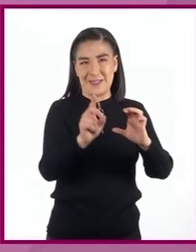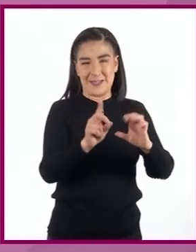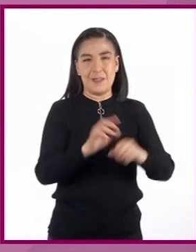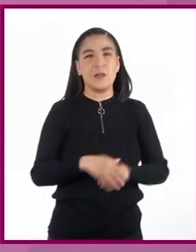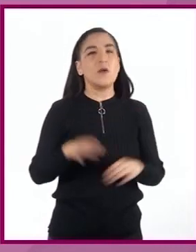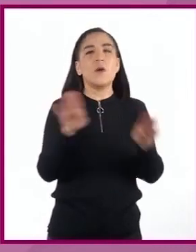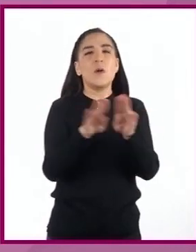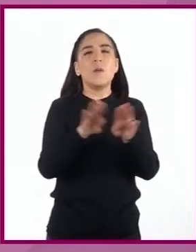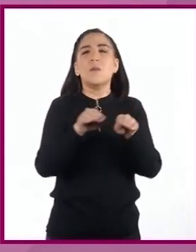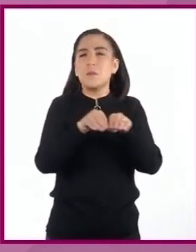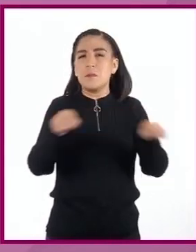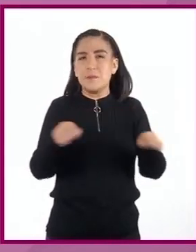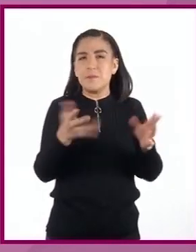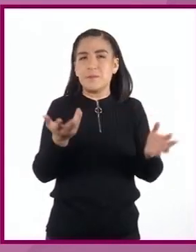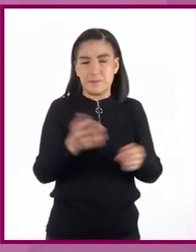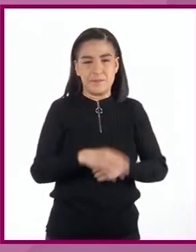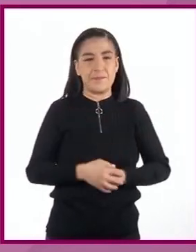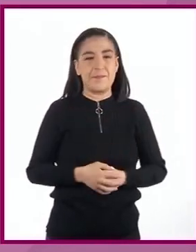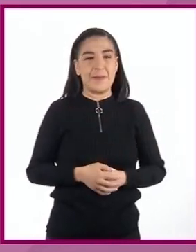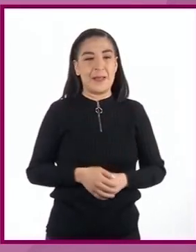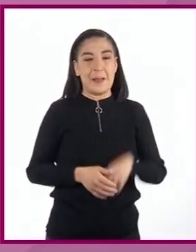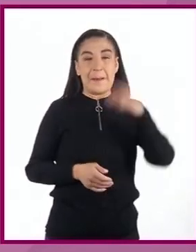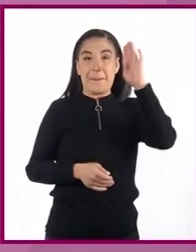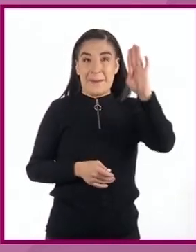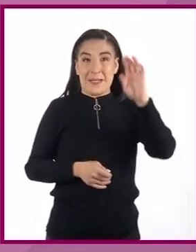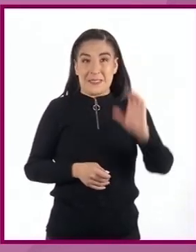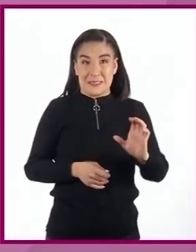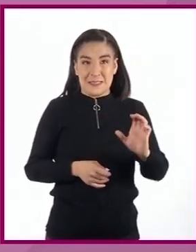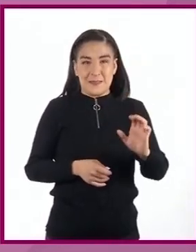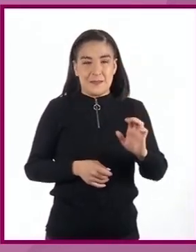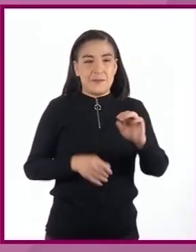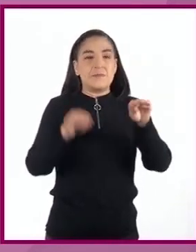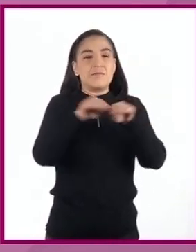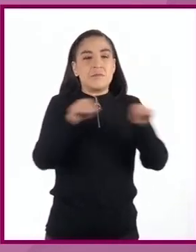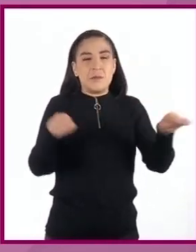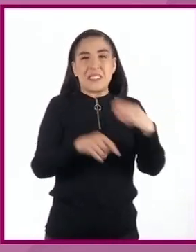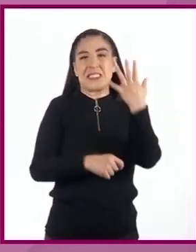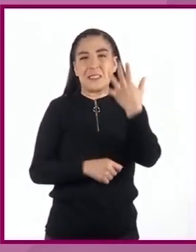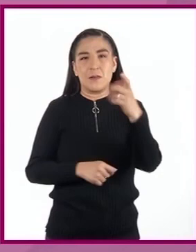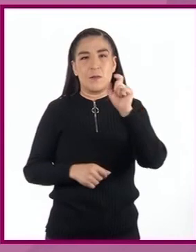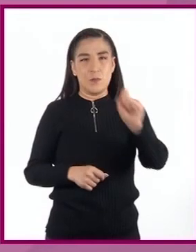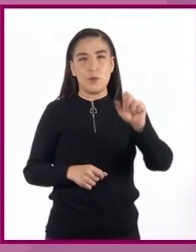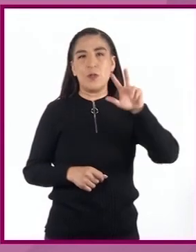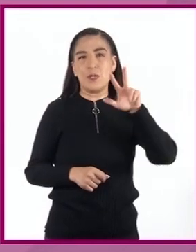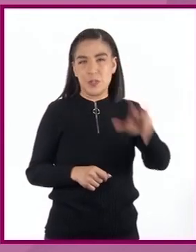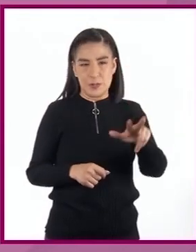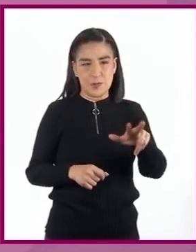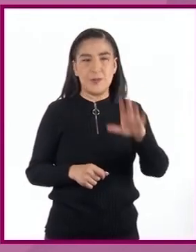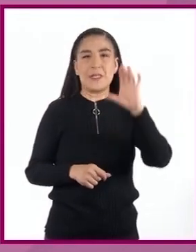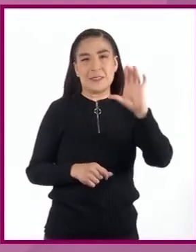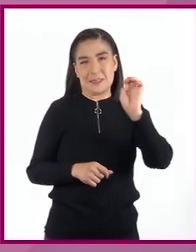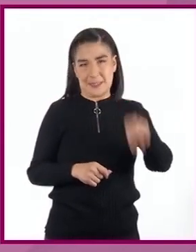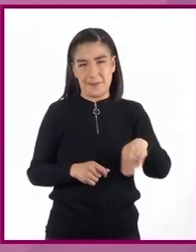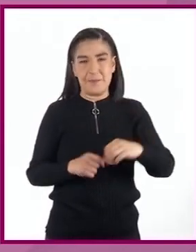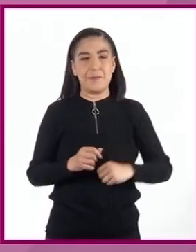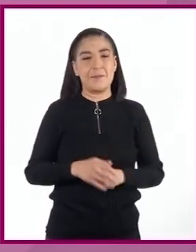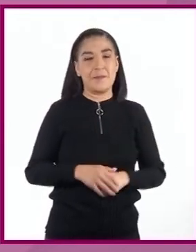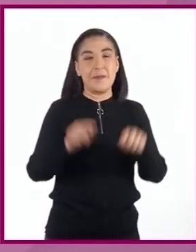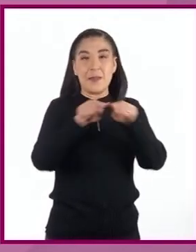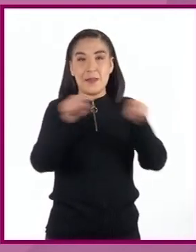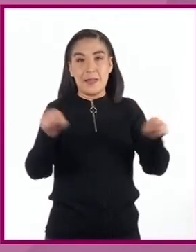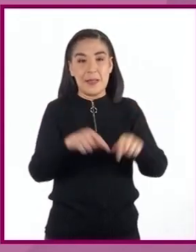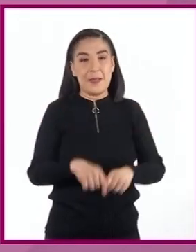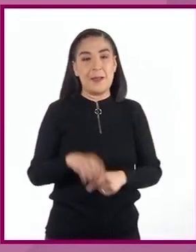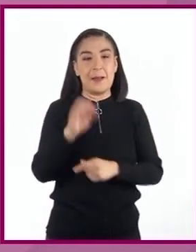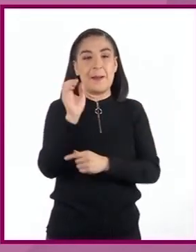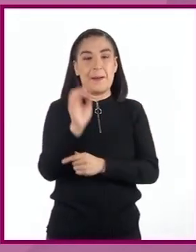siguientes medidas. El lado BC tiene una longitud de 5.18 centímetros y el lado